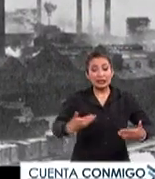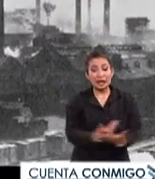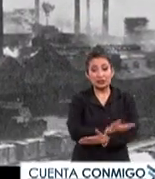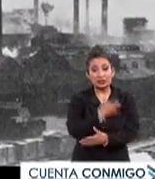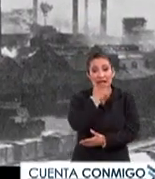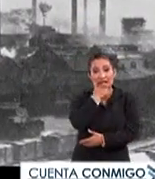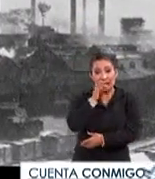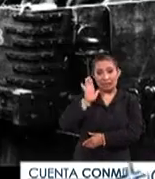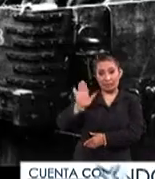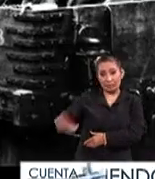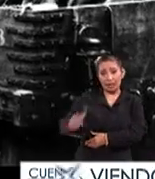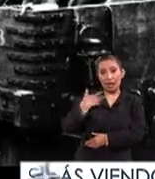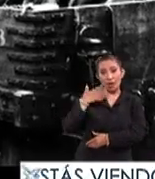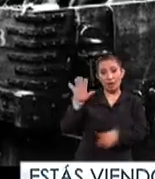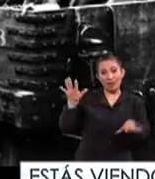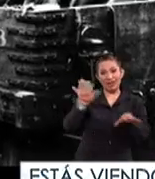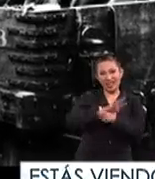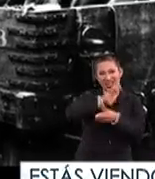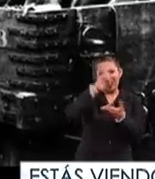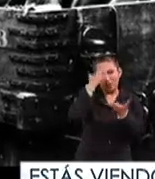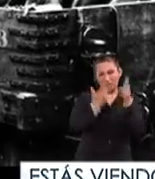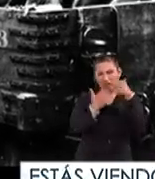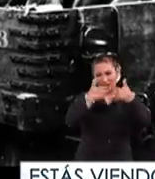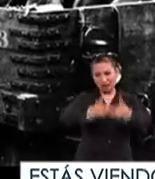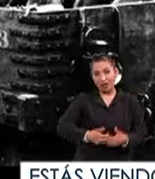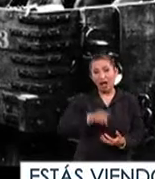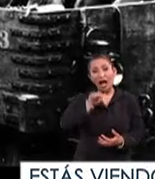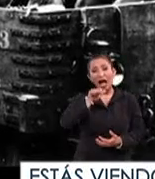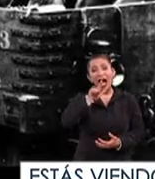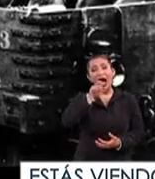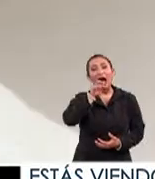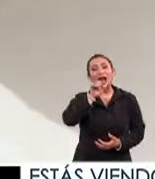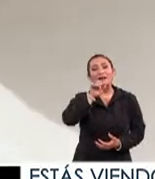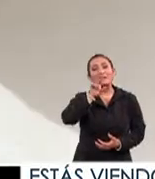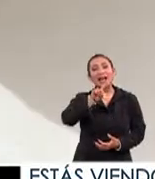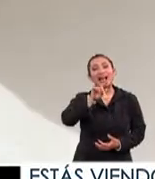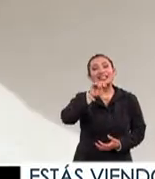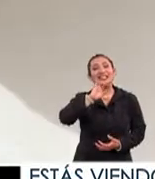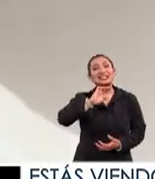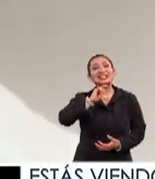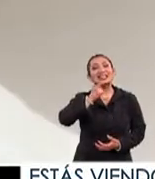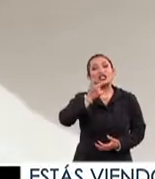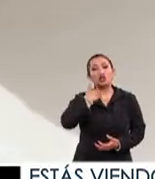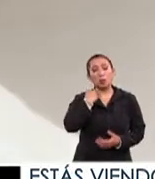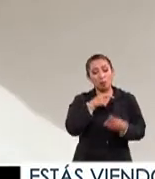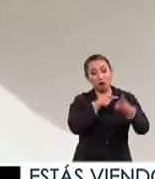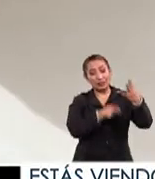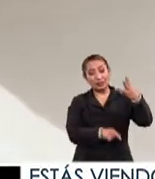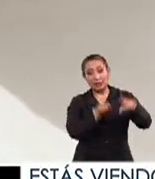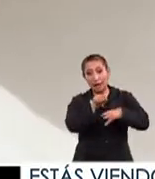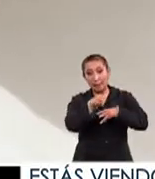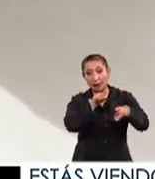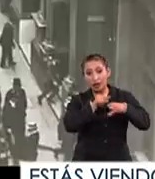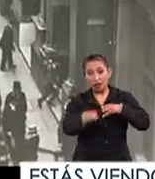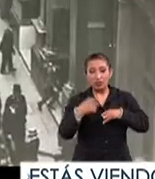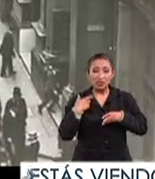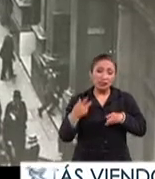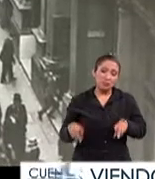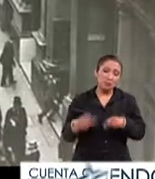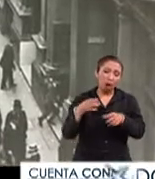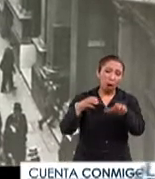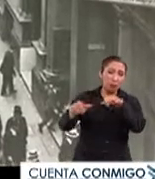Nacido en la Inglaterra en plena Revolución Industrial, Alfred Hitchcock fue el tercero y menor de una familia de comerciantes de clase